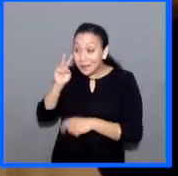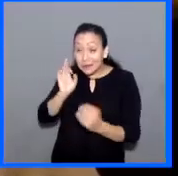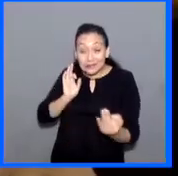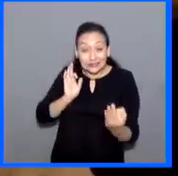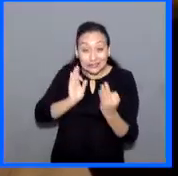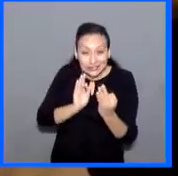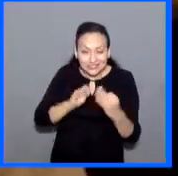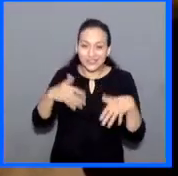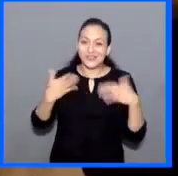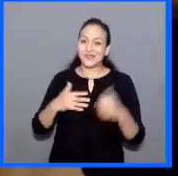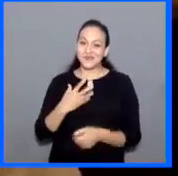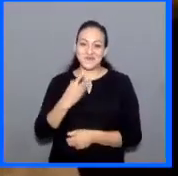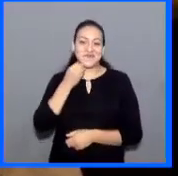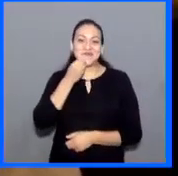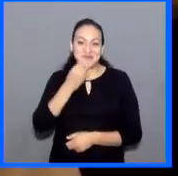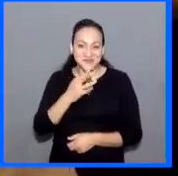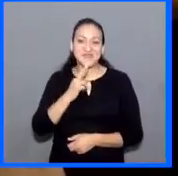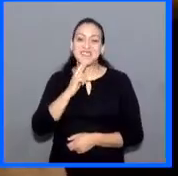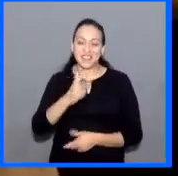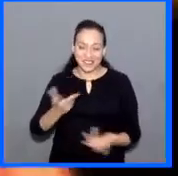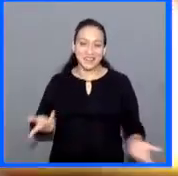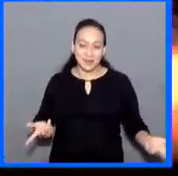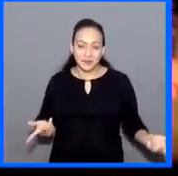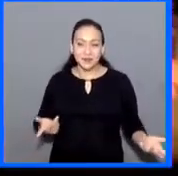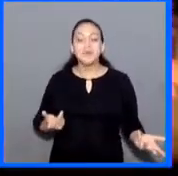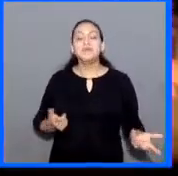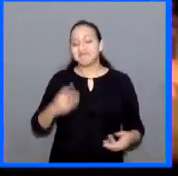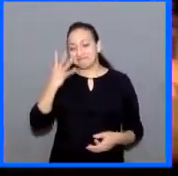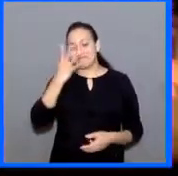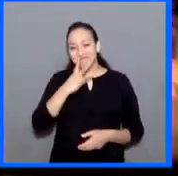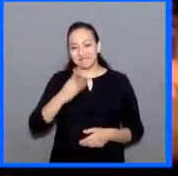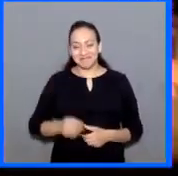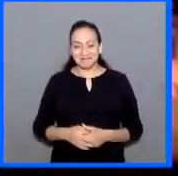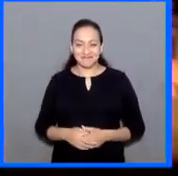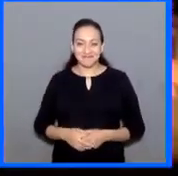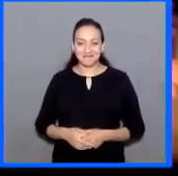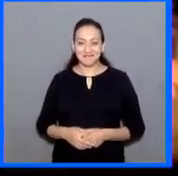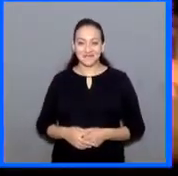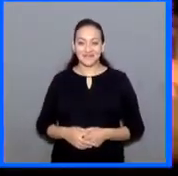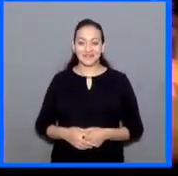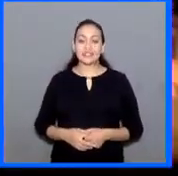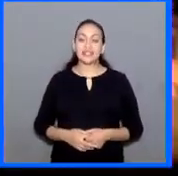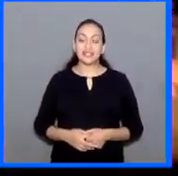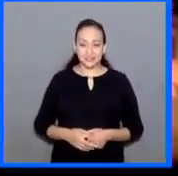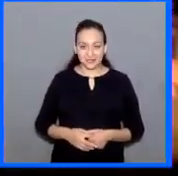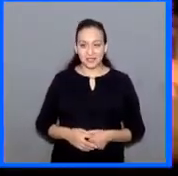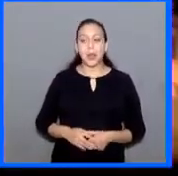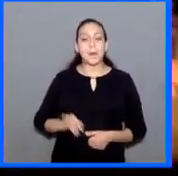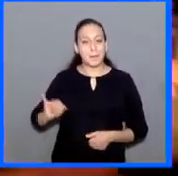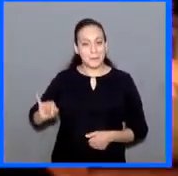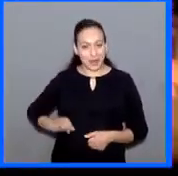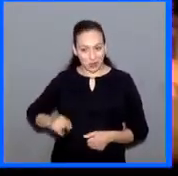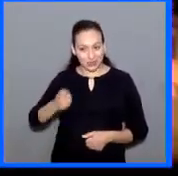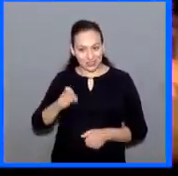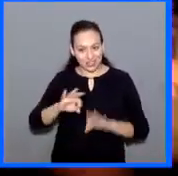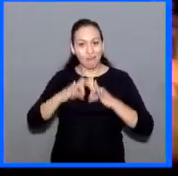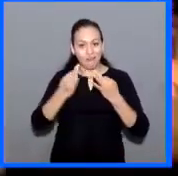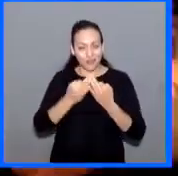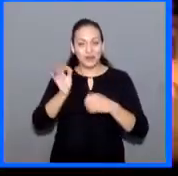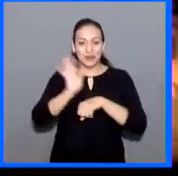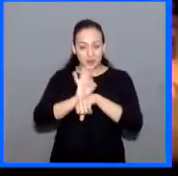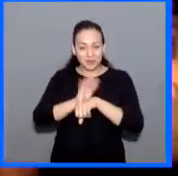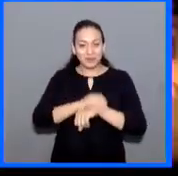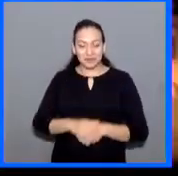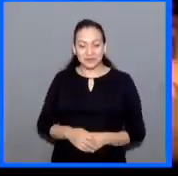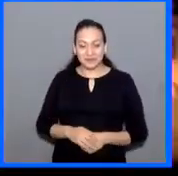todos esos detalles, y pues es maravilloso. Pues me interesa mucho el stop motion y he visto como que muchos detrás